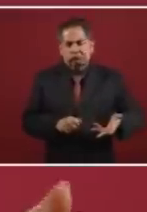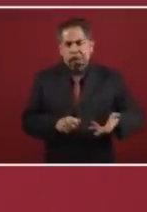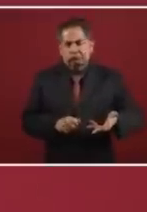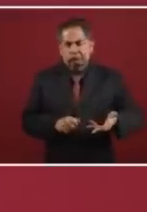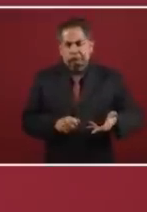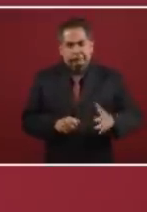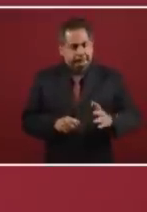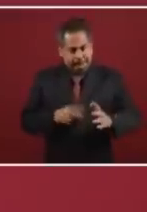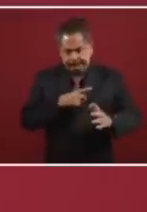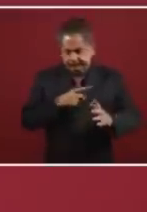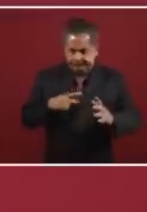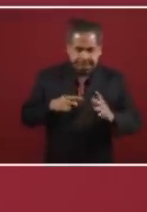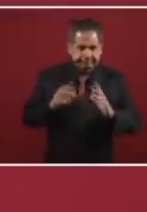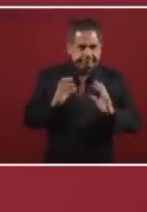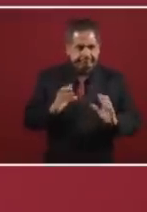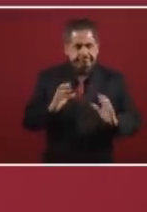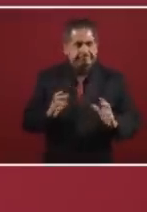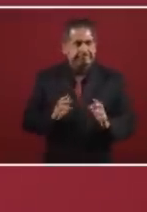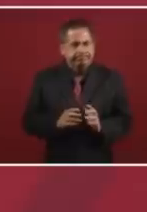ay qué